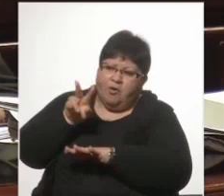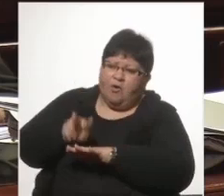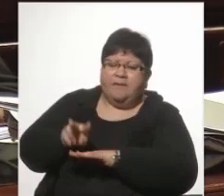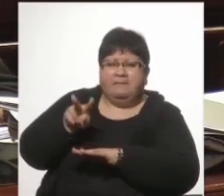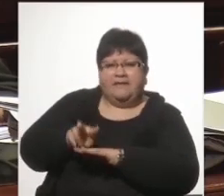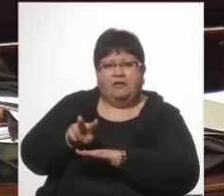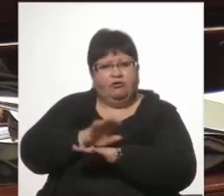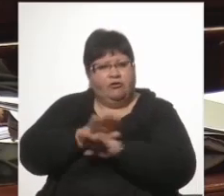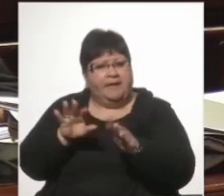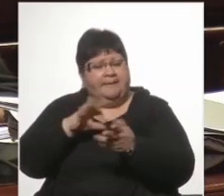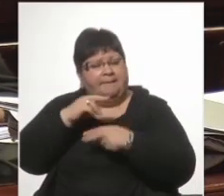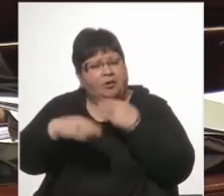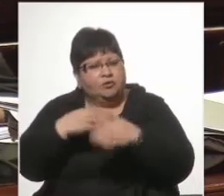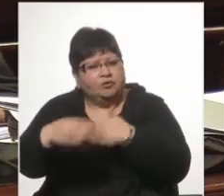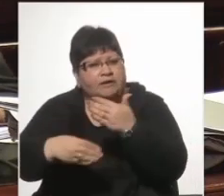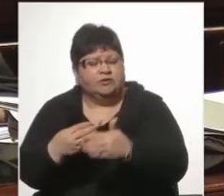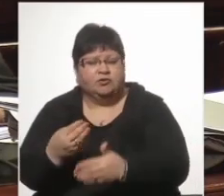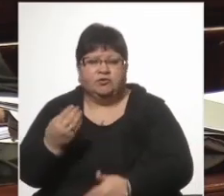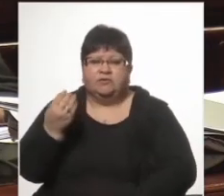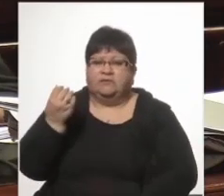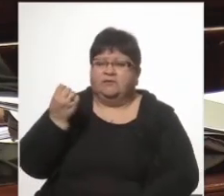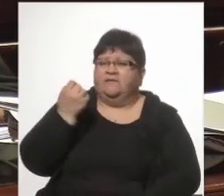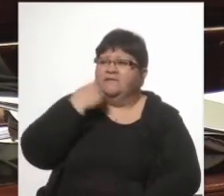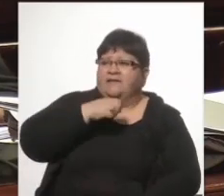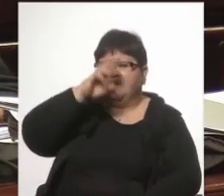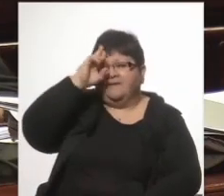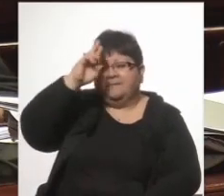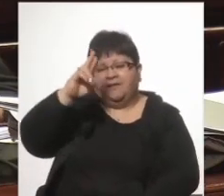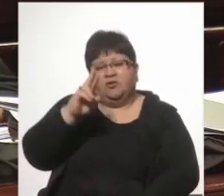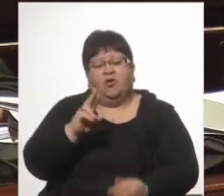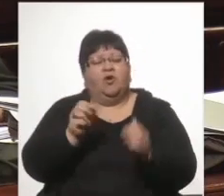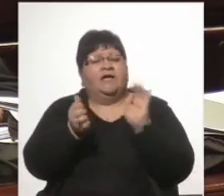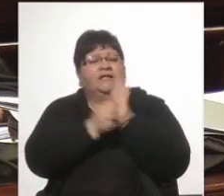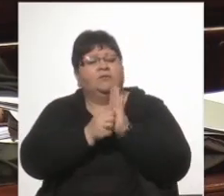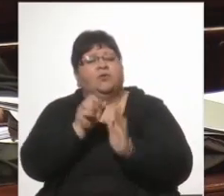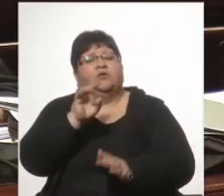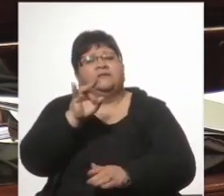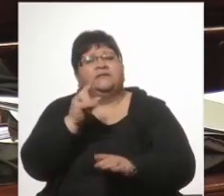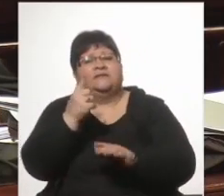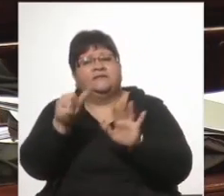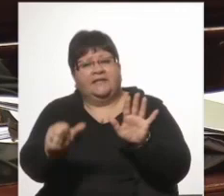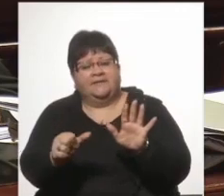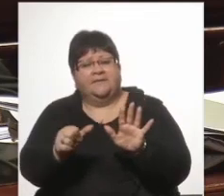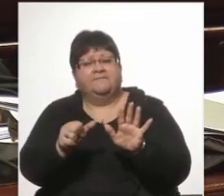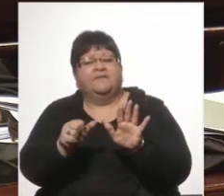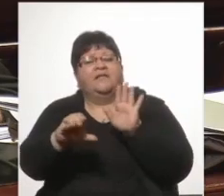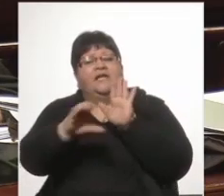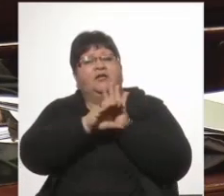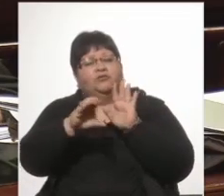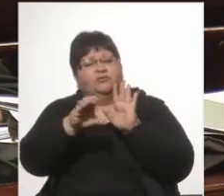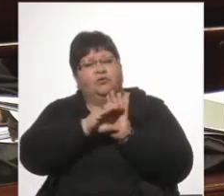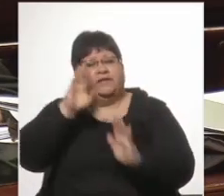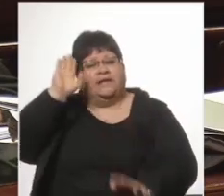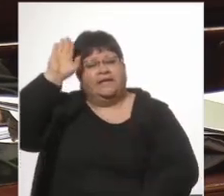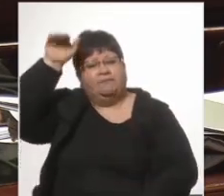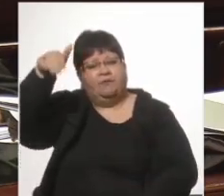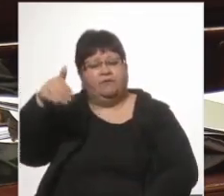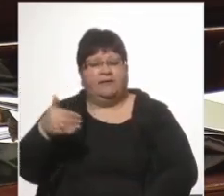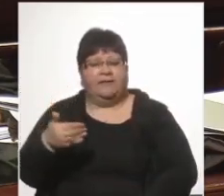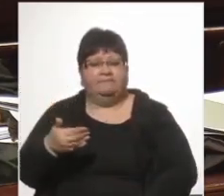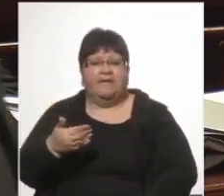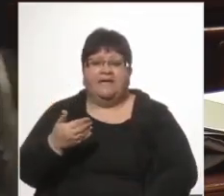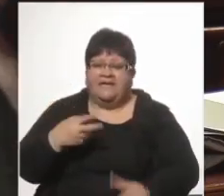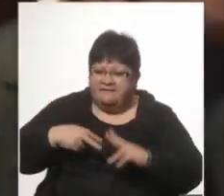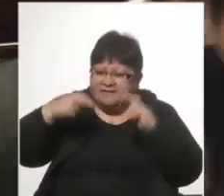violando así sin pudor los artículos 15 y 16 de la Constitución de la República. En los hechos, la investigación criminal